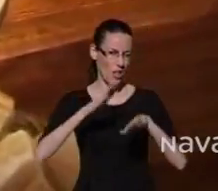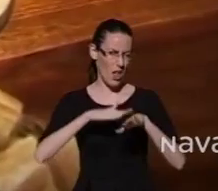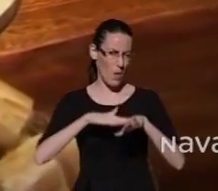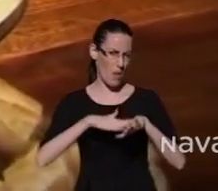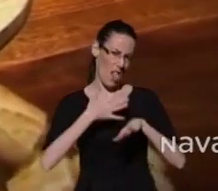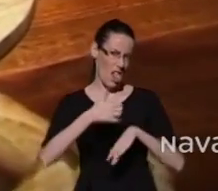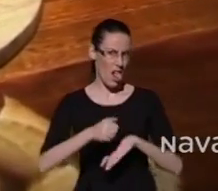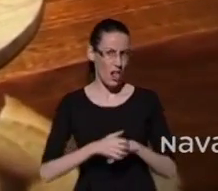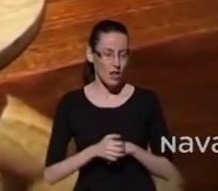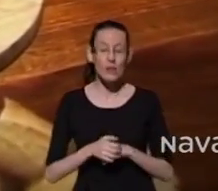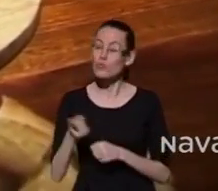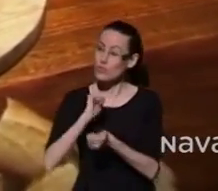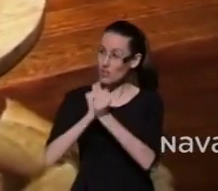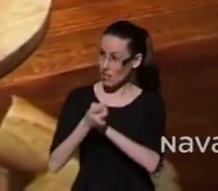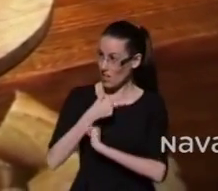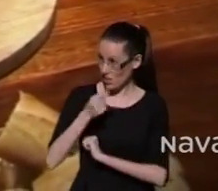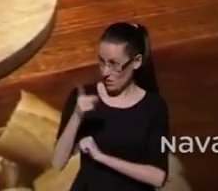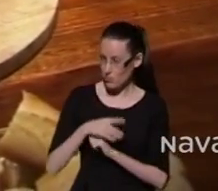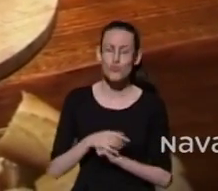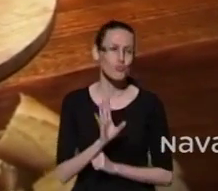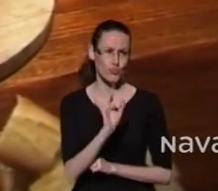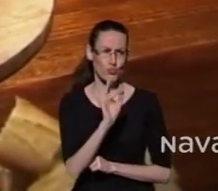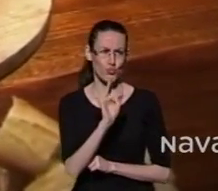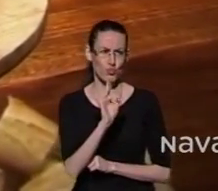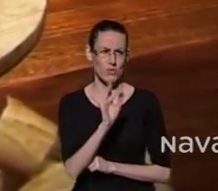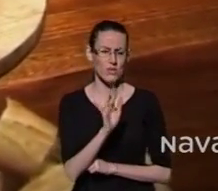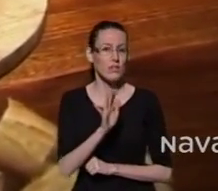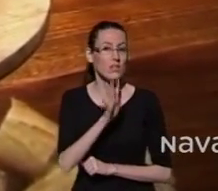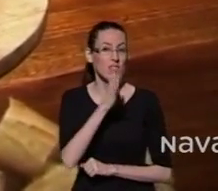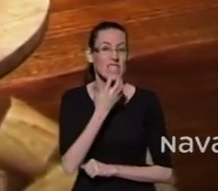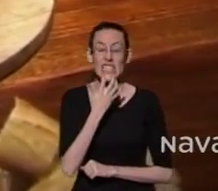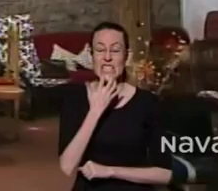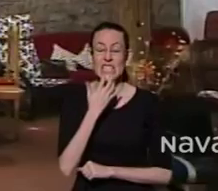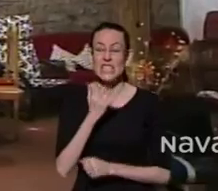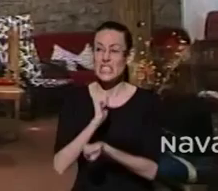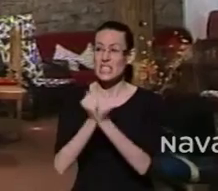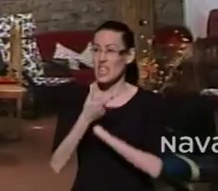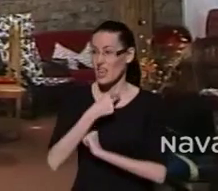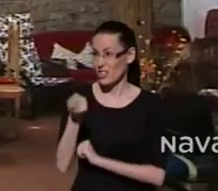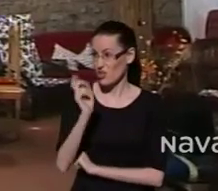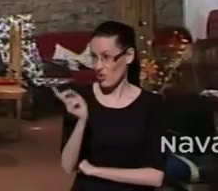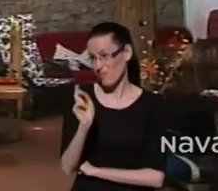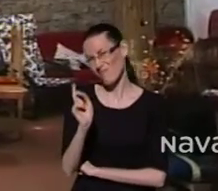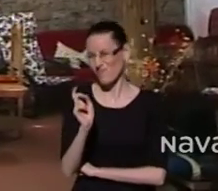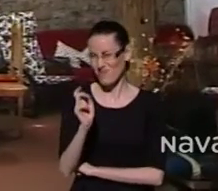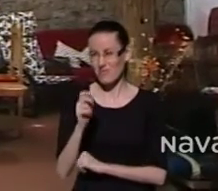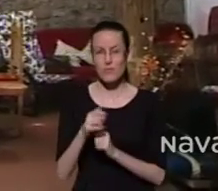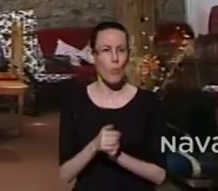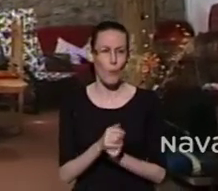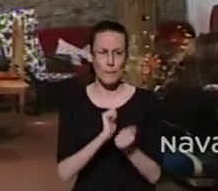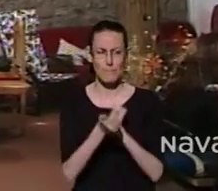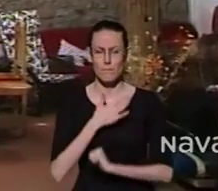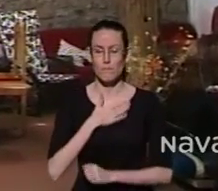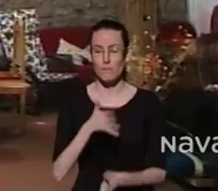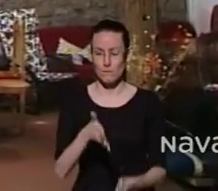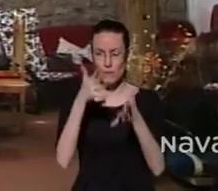Te gusta mucho el queso, ¿no? Me imagino. Sí, me gusta, sí. Si no, sería imposible. Sí. El nuestro mucho. Y en general también. ¿Y soléis comprar otros